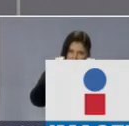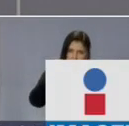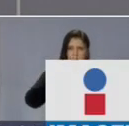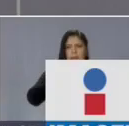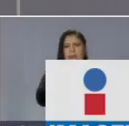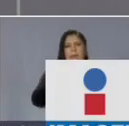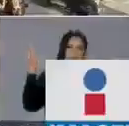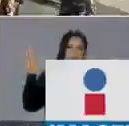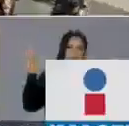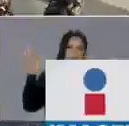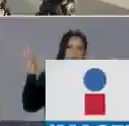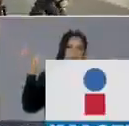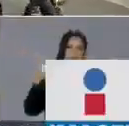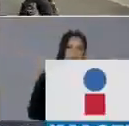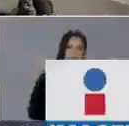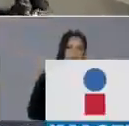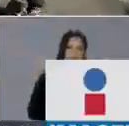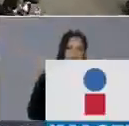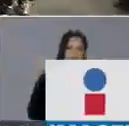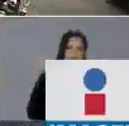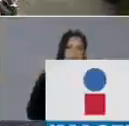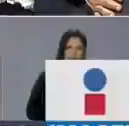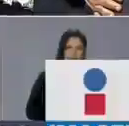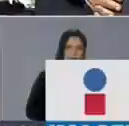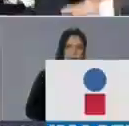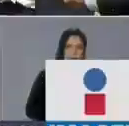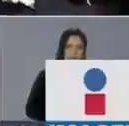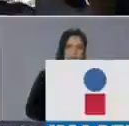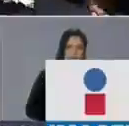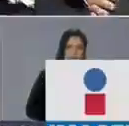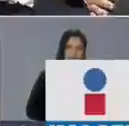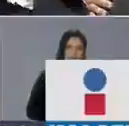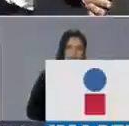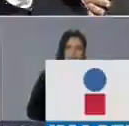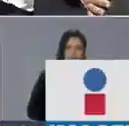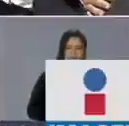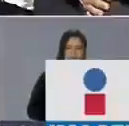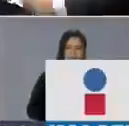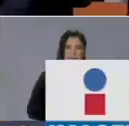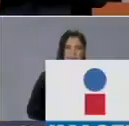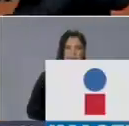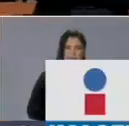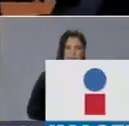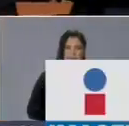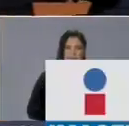de la República.